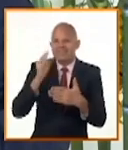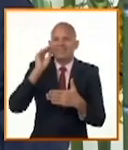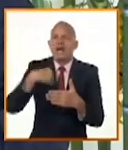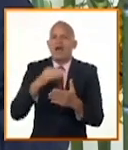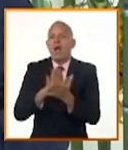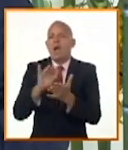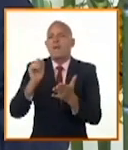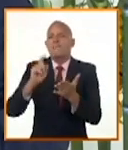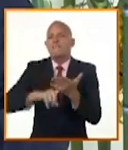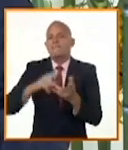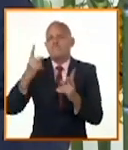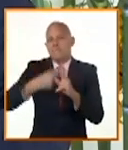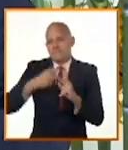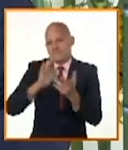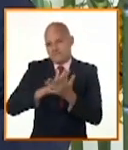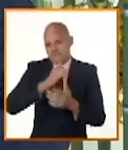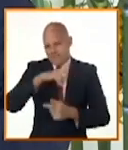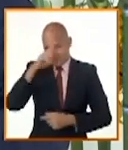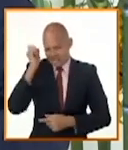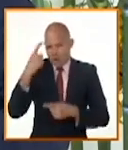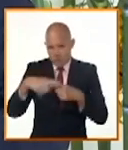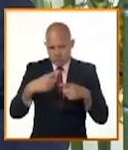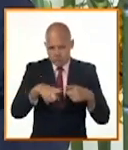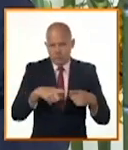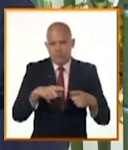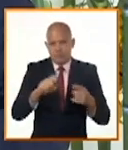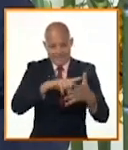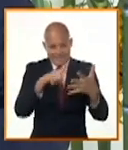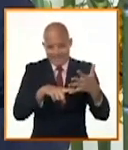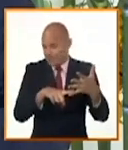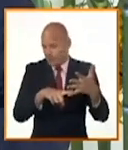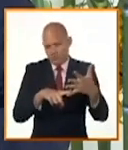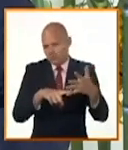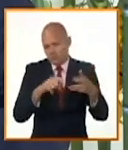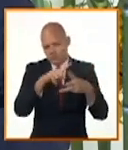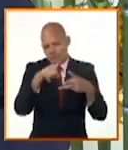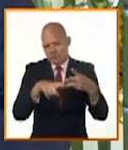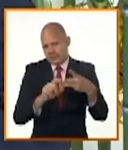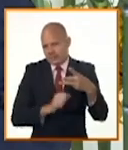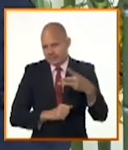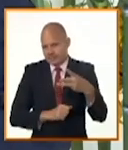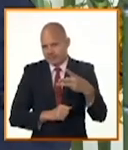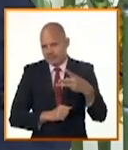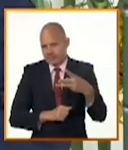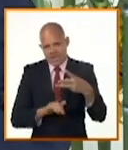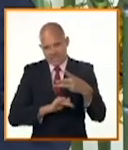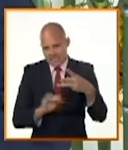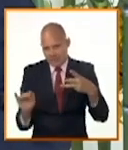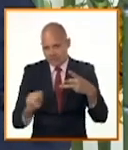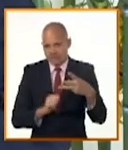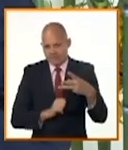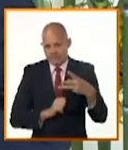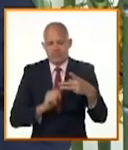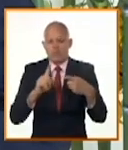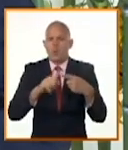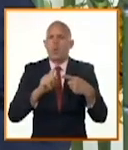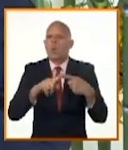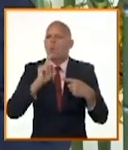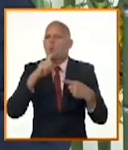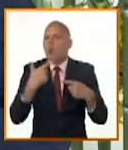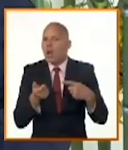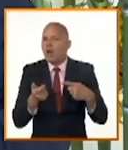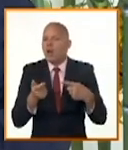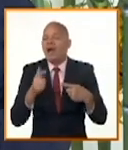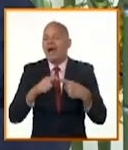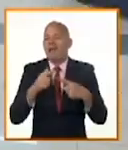remota los Metropolitano en línea en los tpv aquellos comercios que lo tengan habilitado y la banca